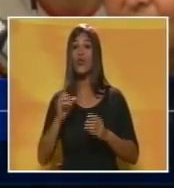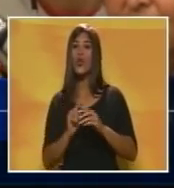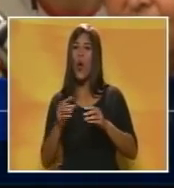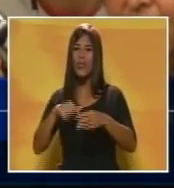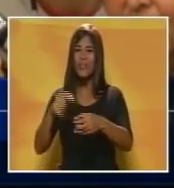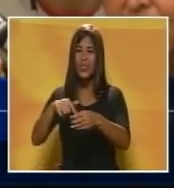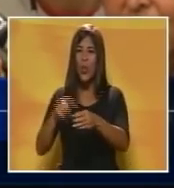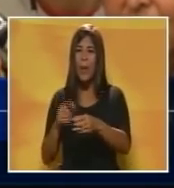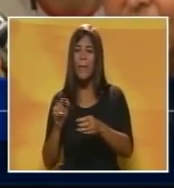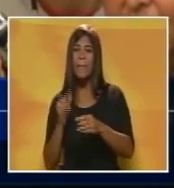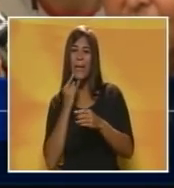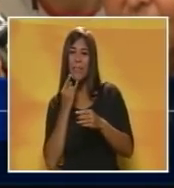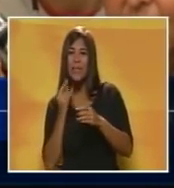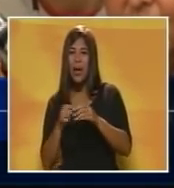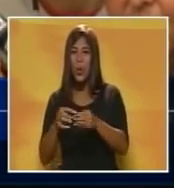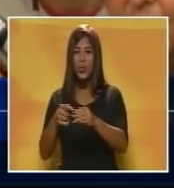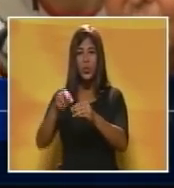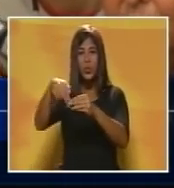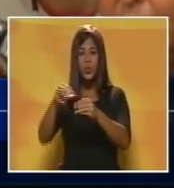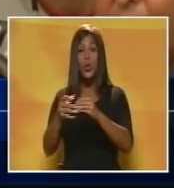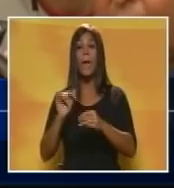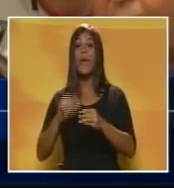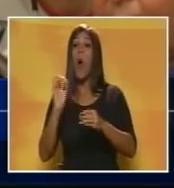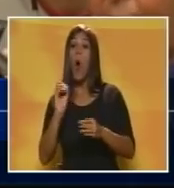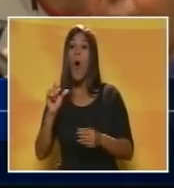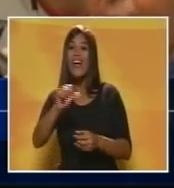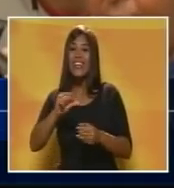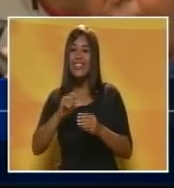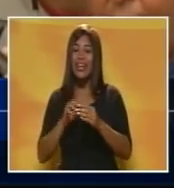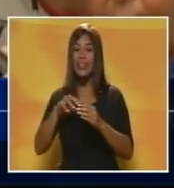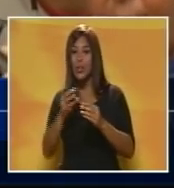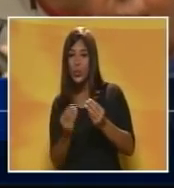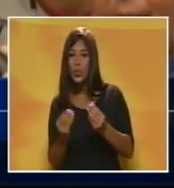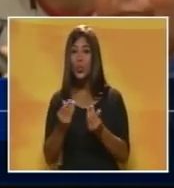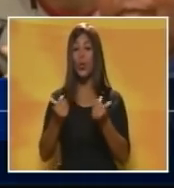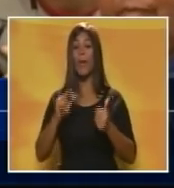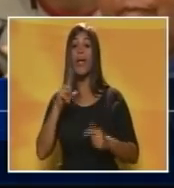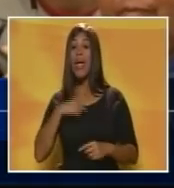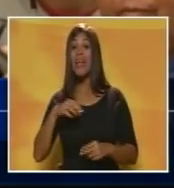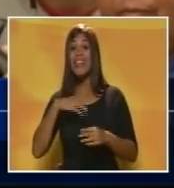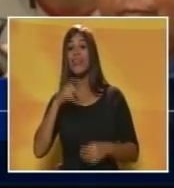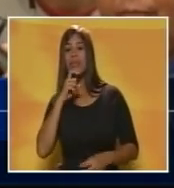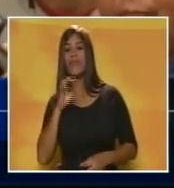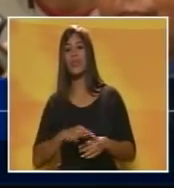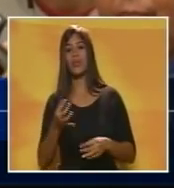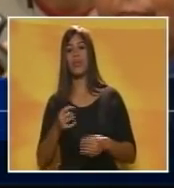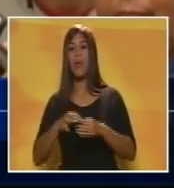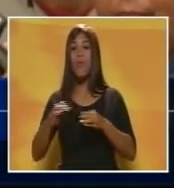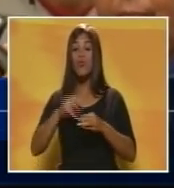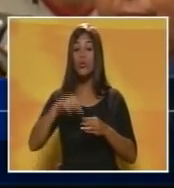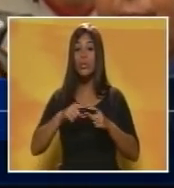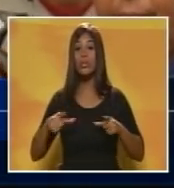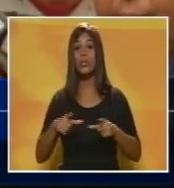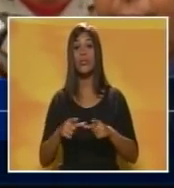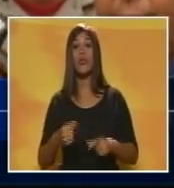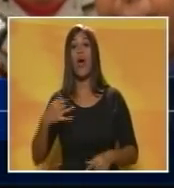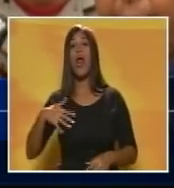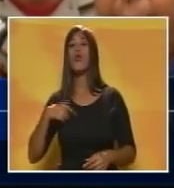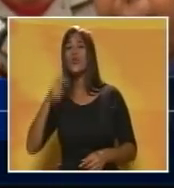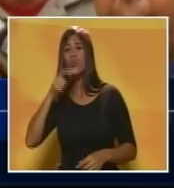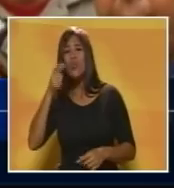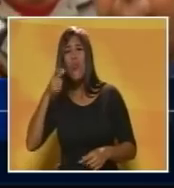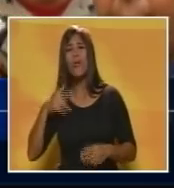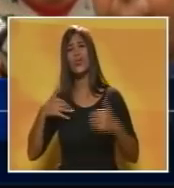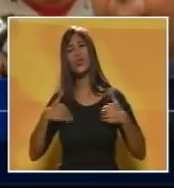batería, igual que los lubricantes. Es grave la situación que vivimos en este municipio, la carencia, prácticamente quien sufre es nuestro